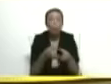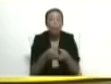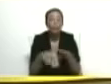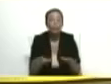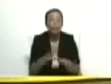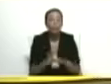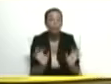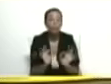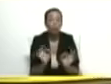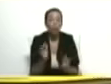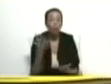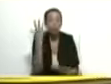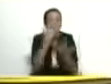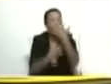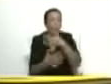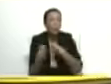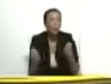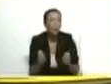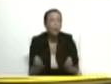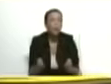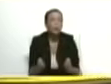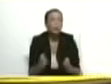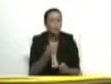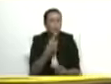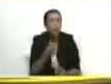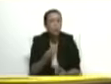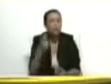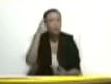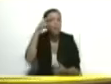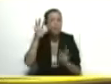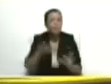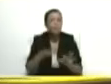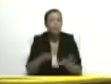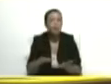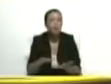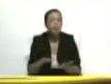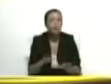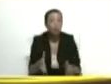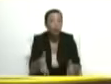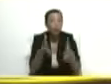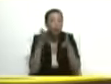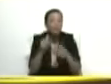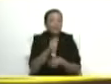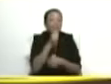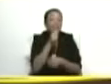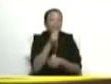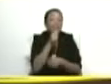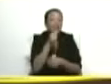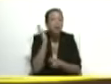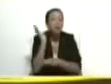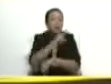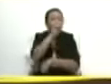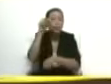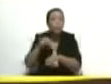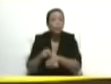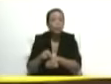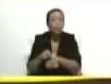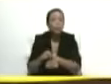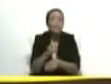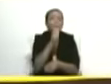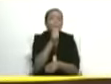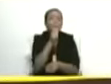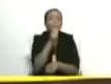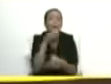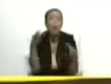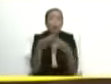Y sin lugar a dudas, como yo lo dije ese día, no está triunfando en la Asamblea Nacional